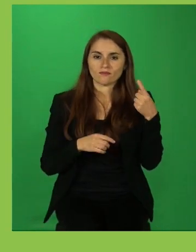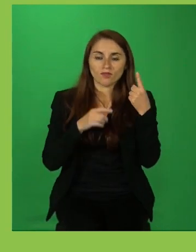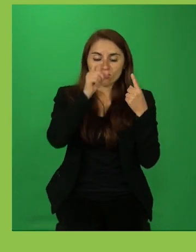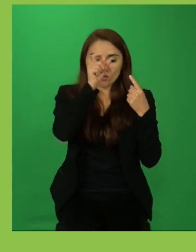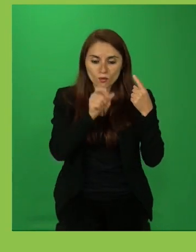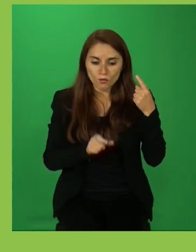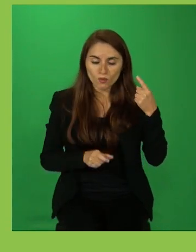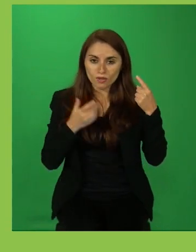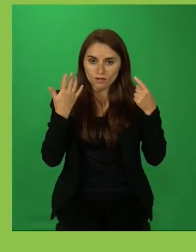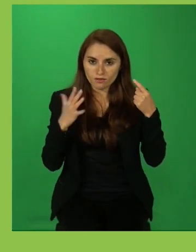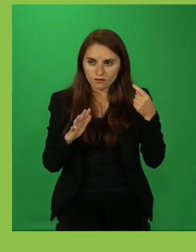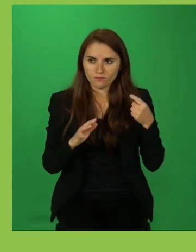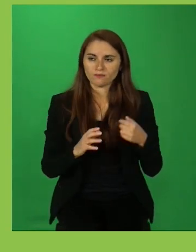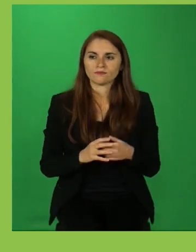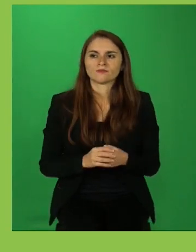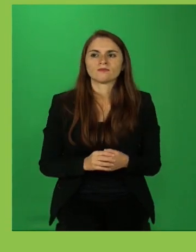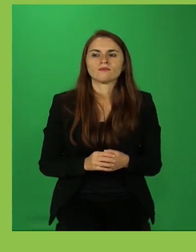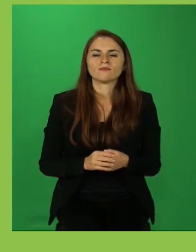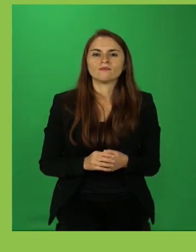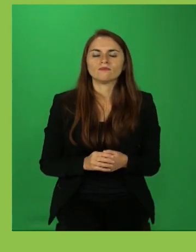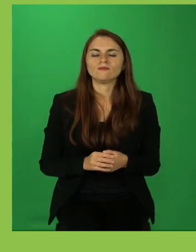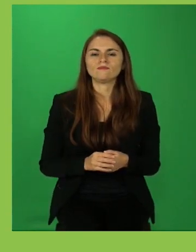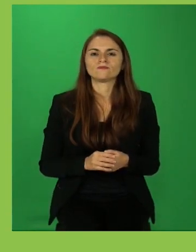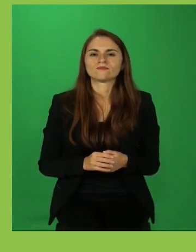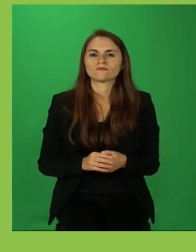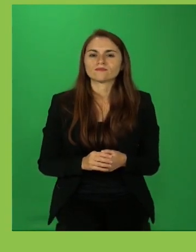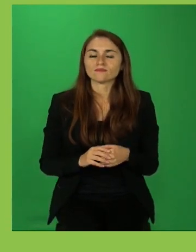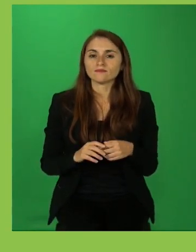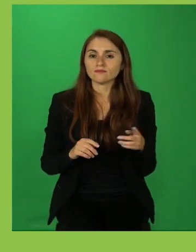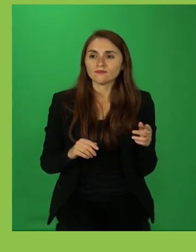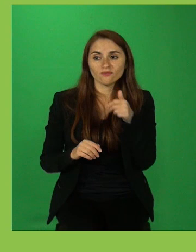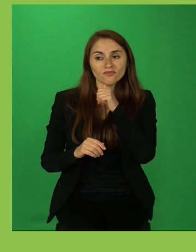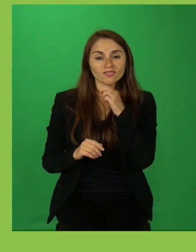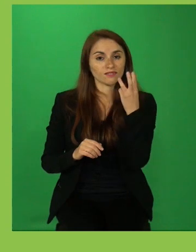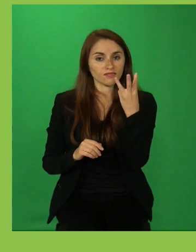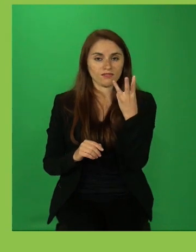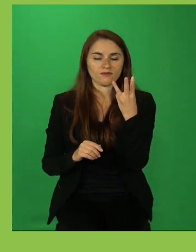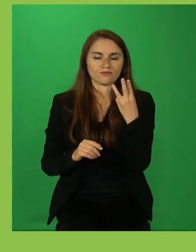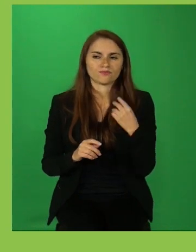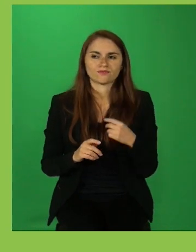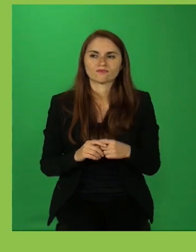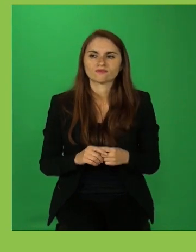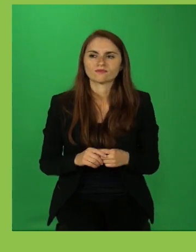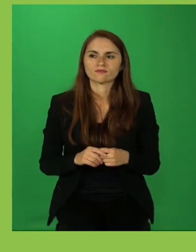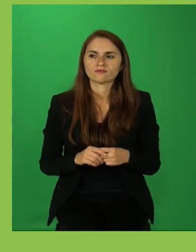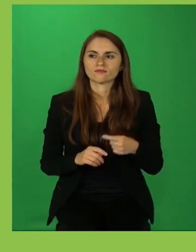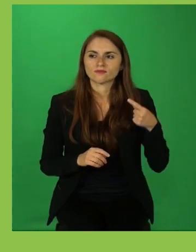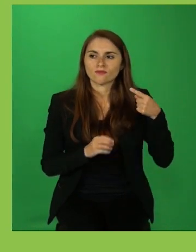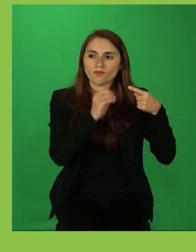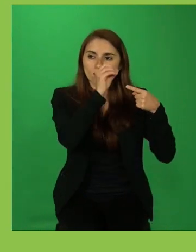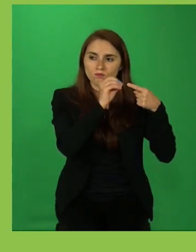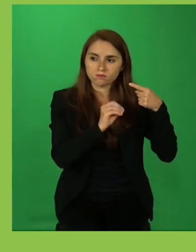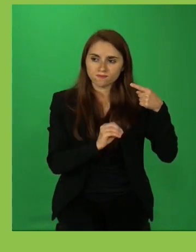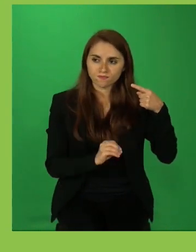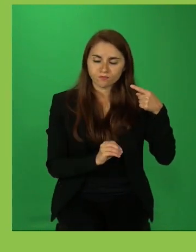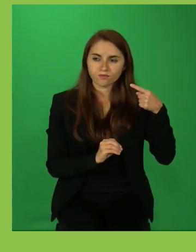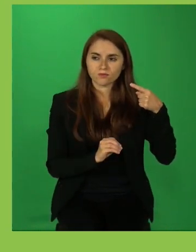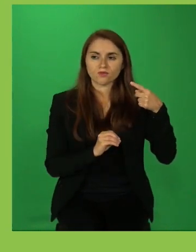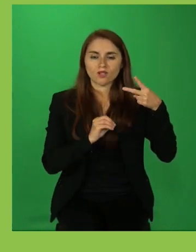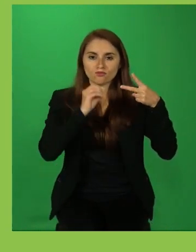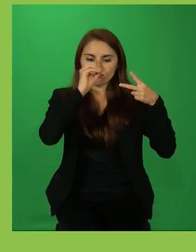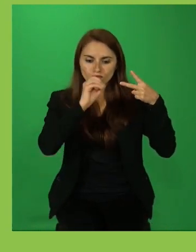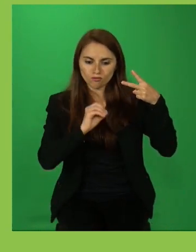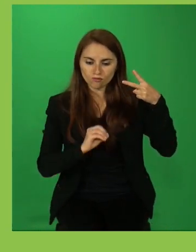columna así que ahora vamos a hacer las tres que nos faltan entonces nos quedaría esa